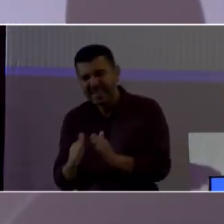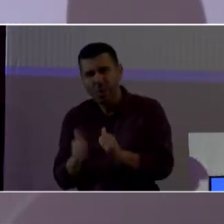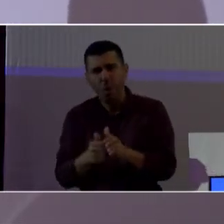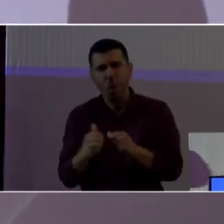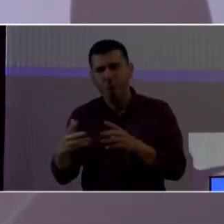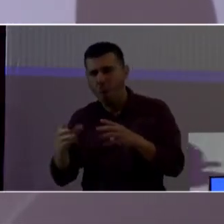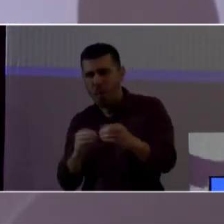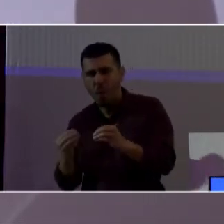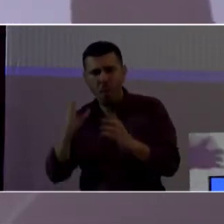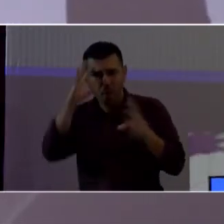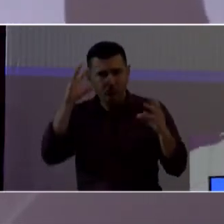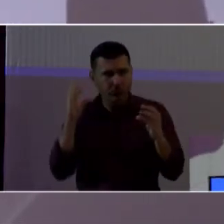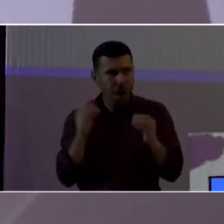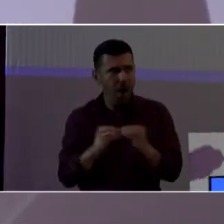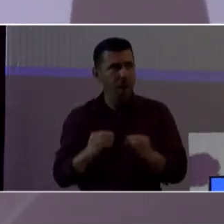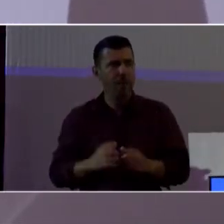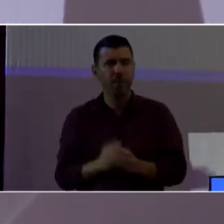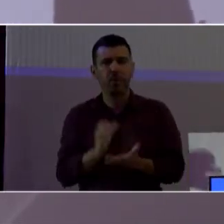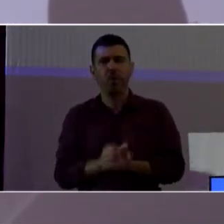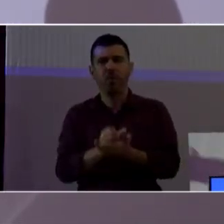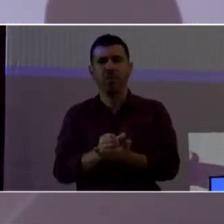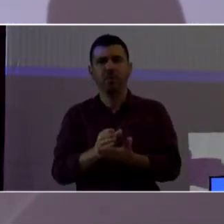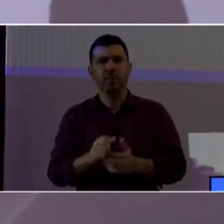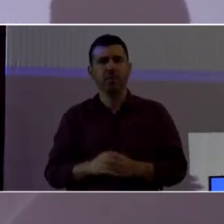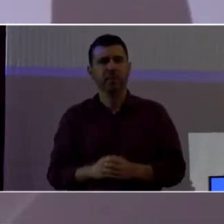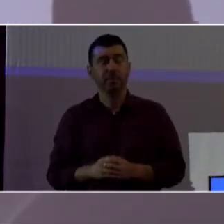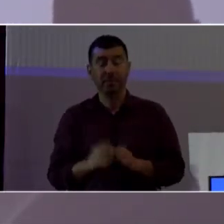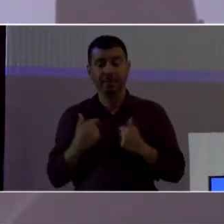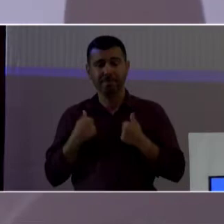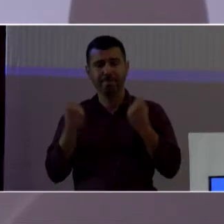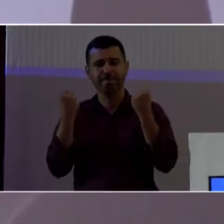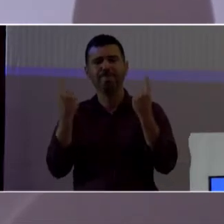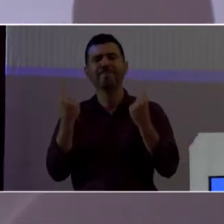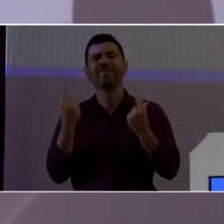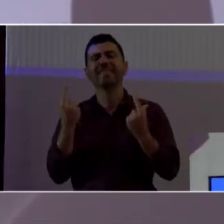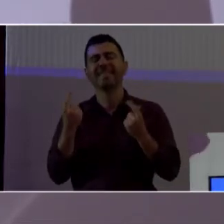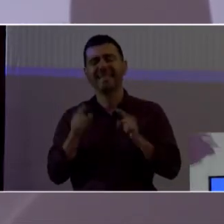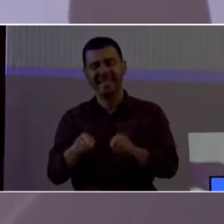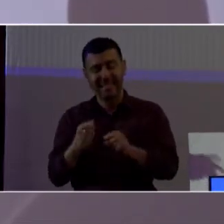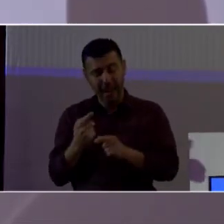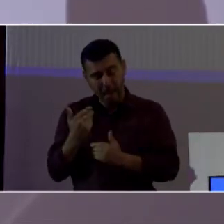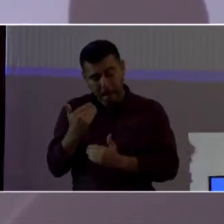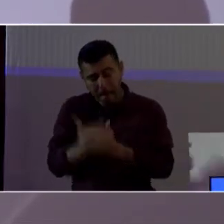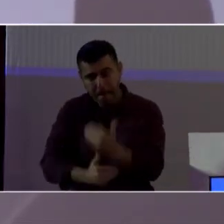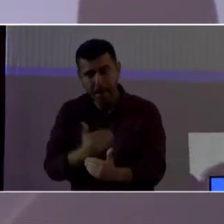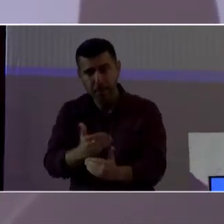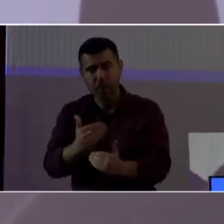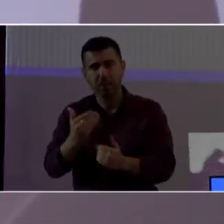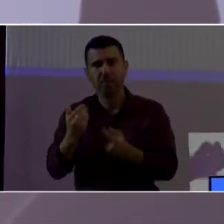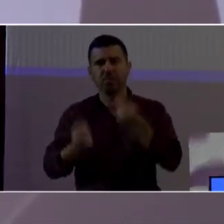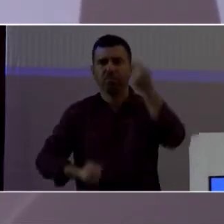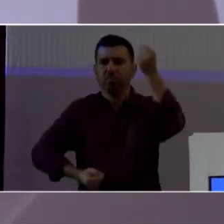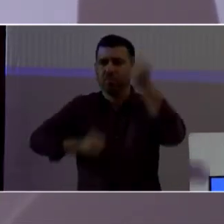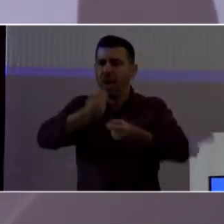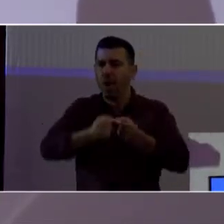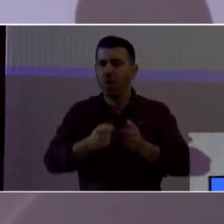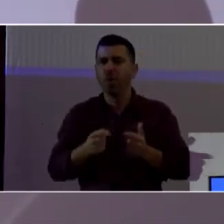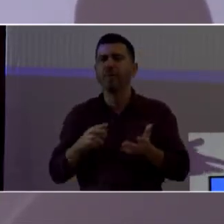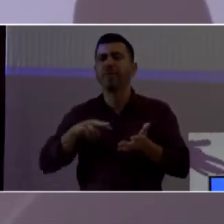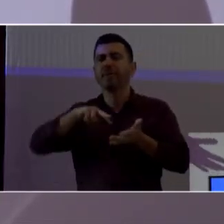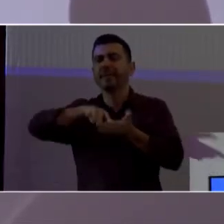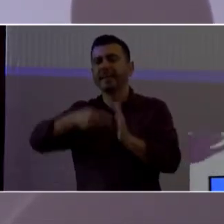cooperación. Nosotros entendemos que este proceso económico es un proceso de integración, es un